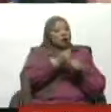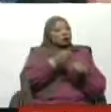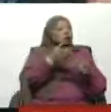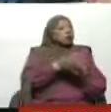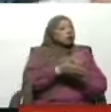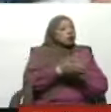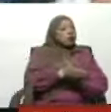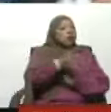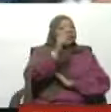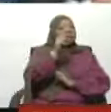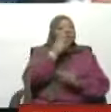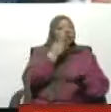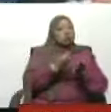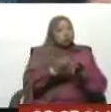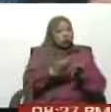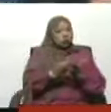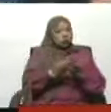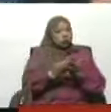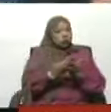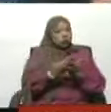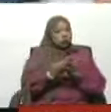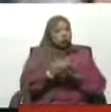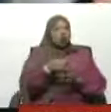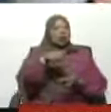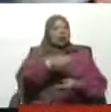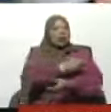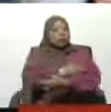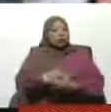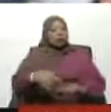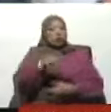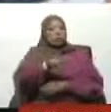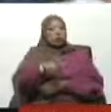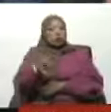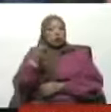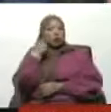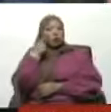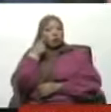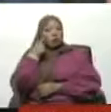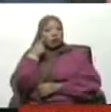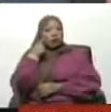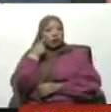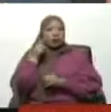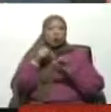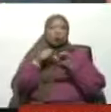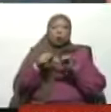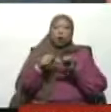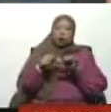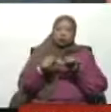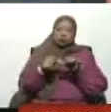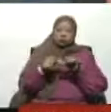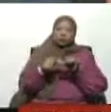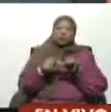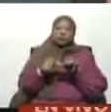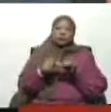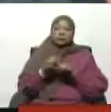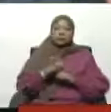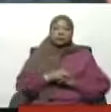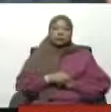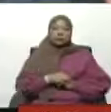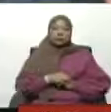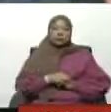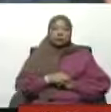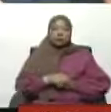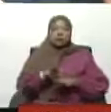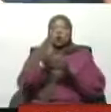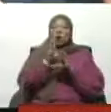un segundo proyecto. Aquí hay millones de personas que hoy están viendo, presidente, y lo siguen. Y la gente